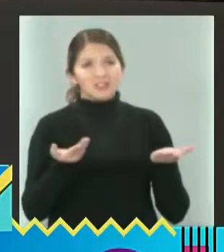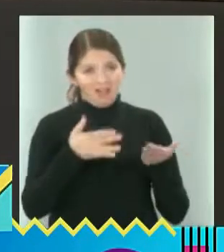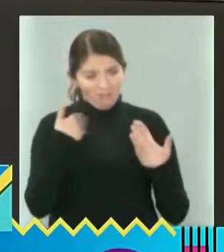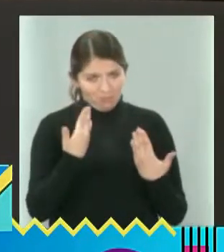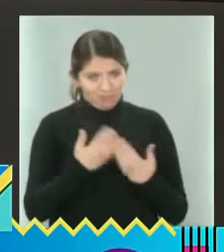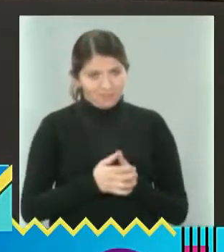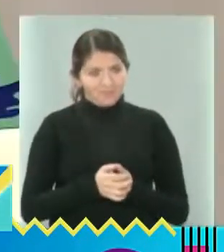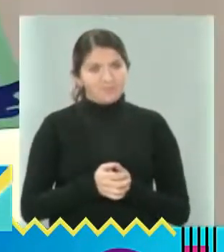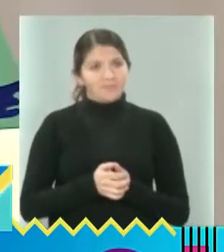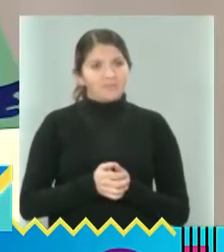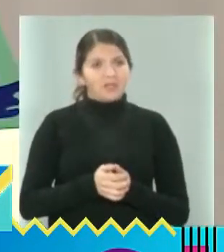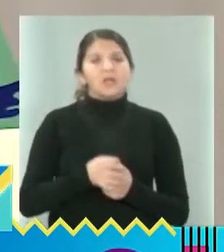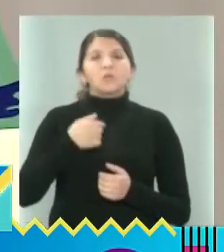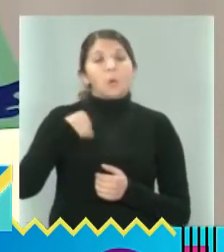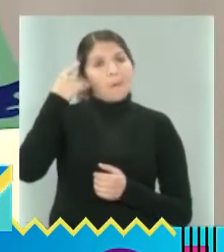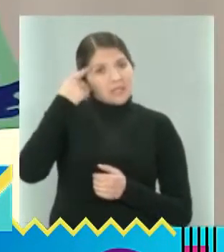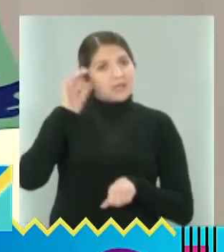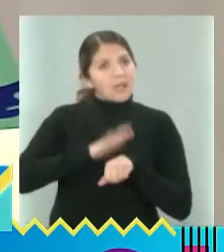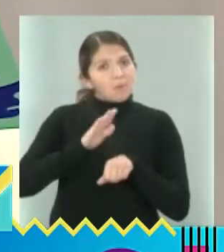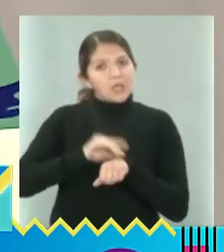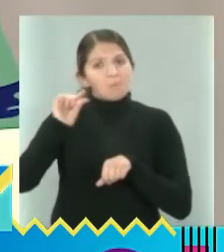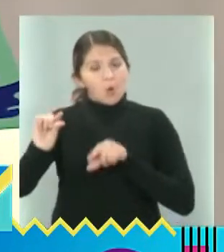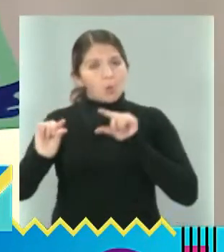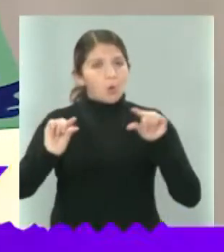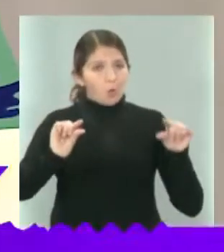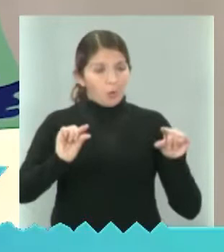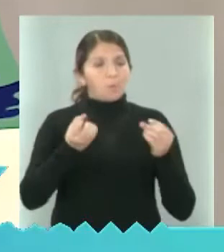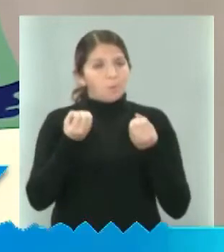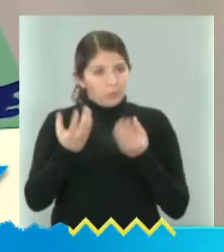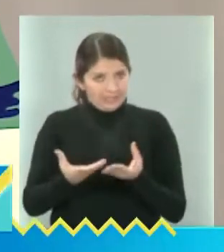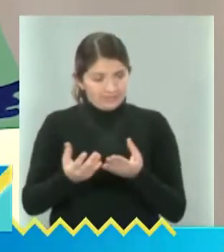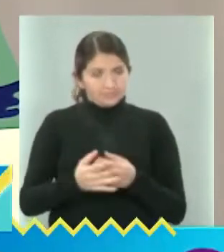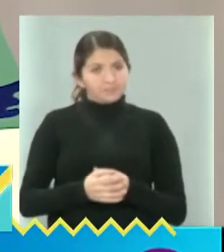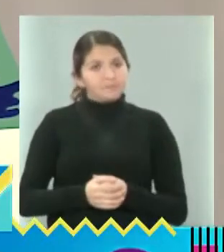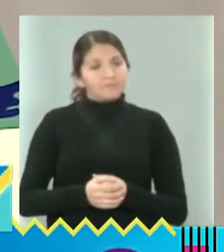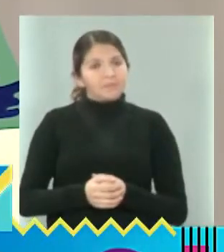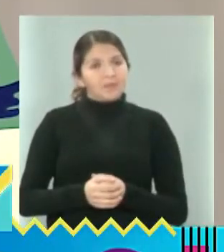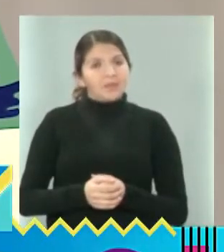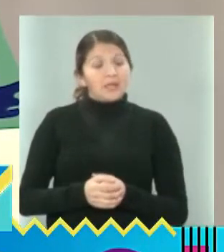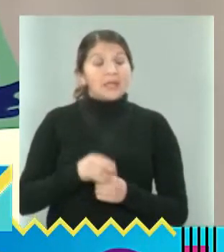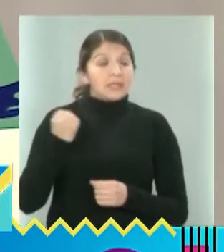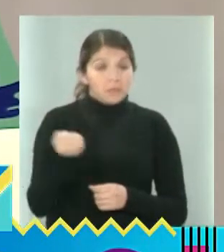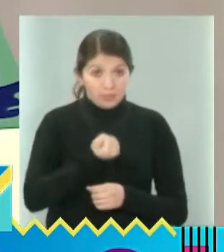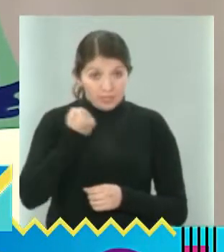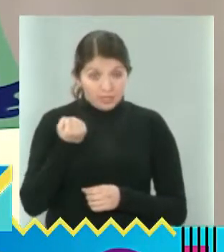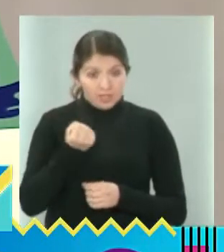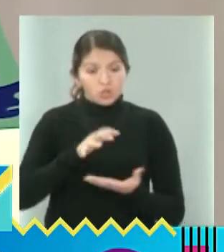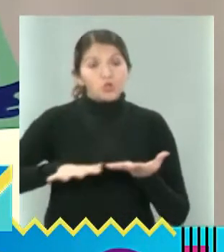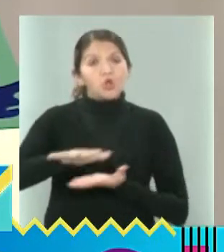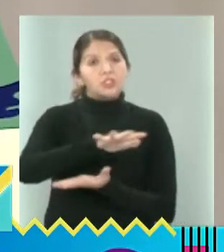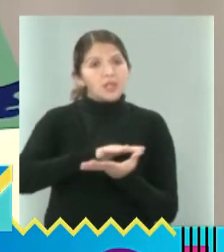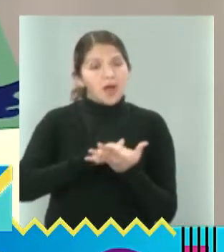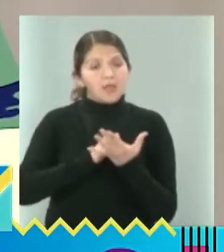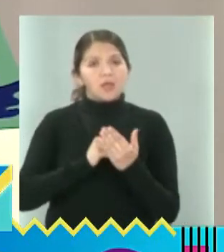que vos siempre arrancás. es un poco y un poco, ¿verdad? Porque en realidad está bueno y es ideal que la sociedad